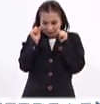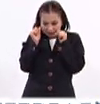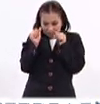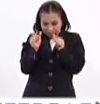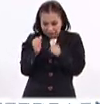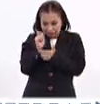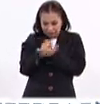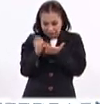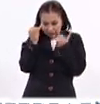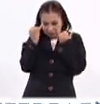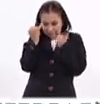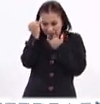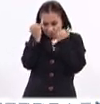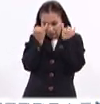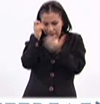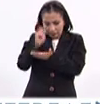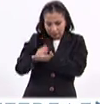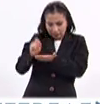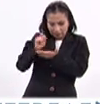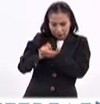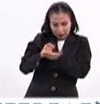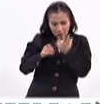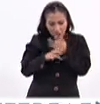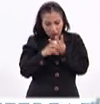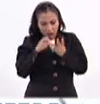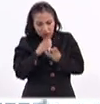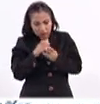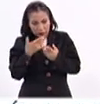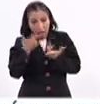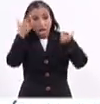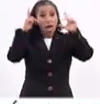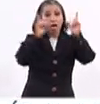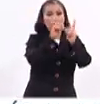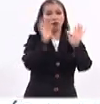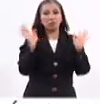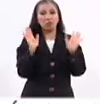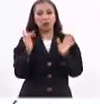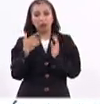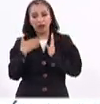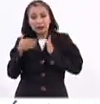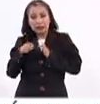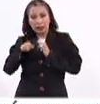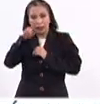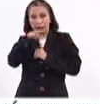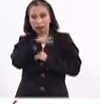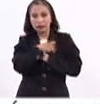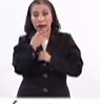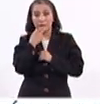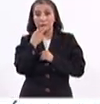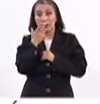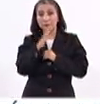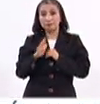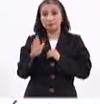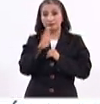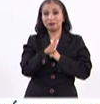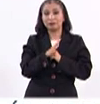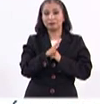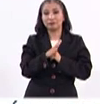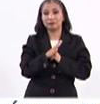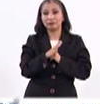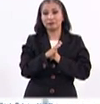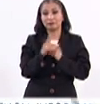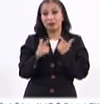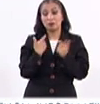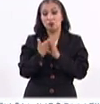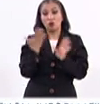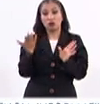en lo que él está redactando, escribiendo, desarrollando en su imaginación en esa edad. Porque si hablamos de los de la Beat Generation, pues igual sí